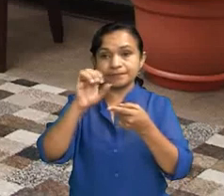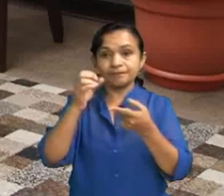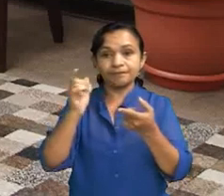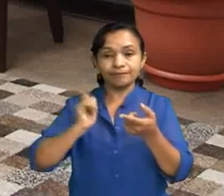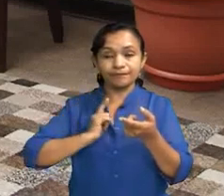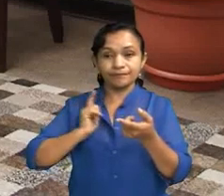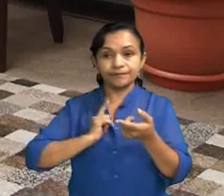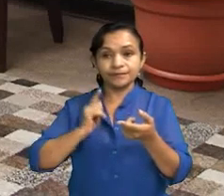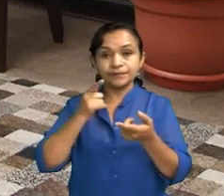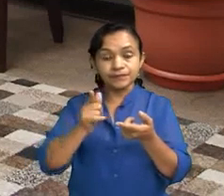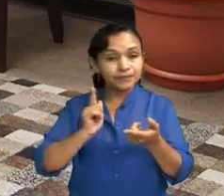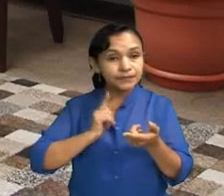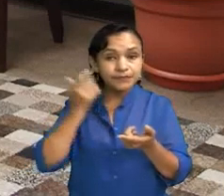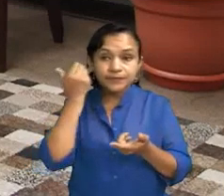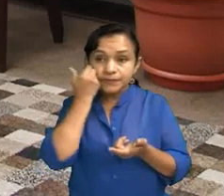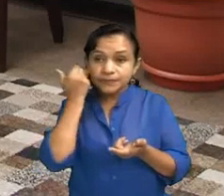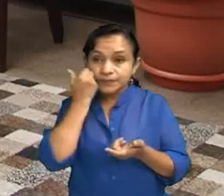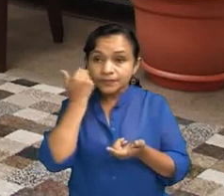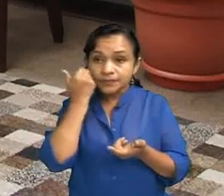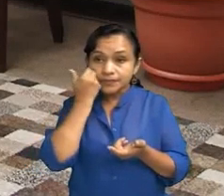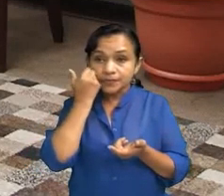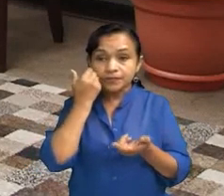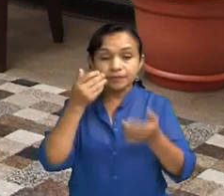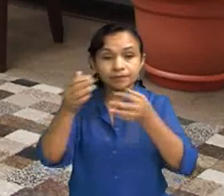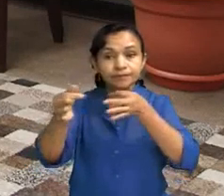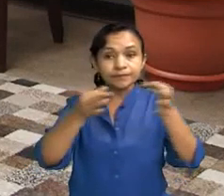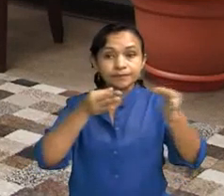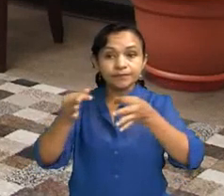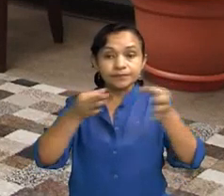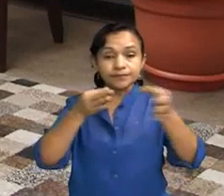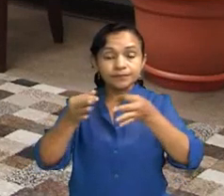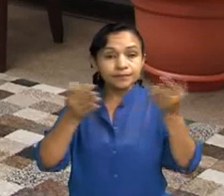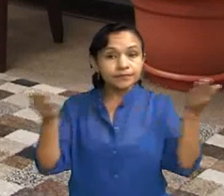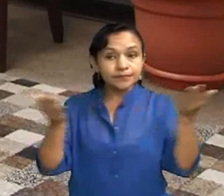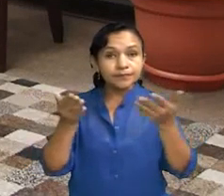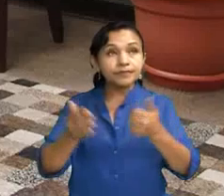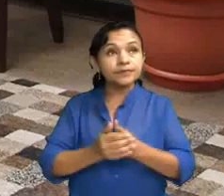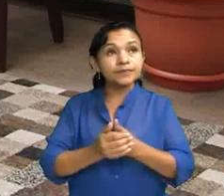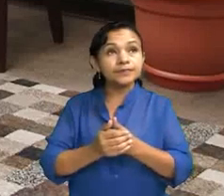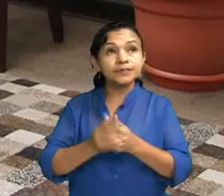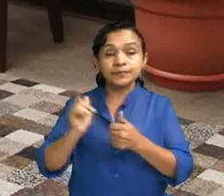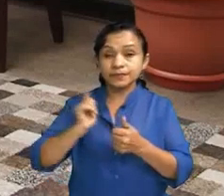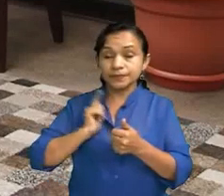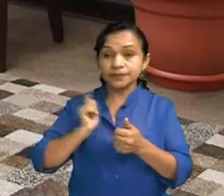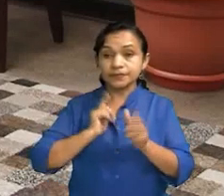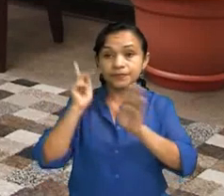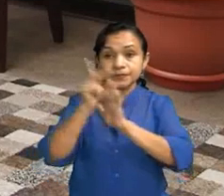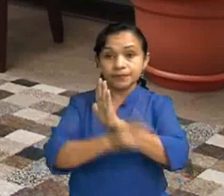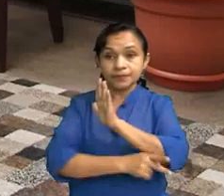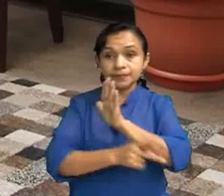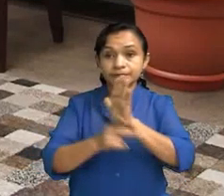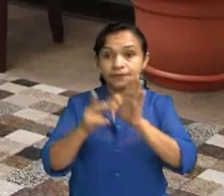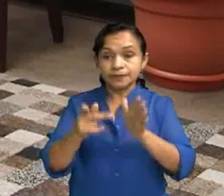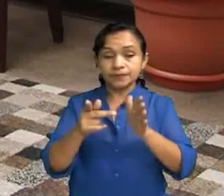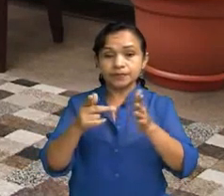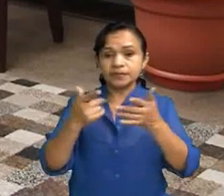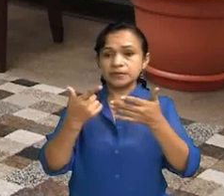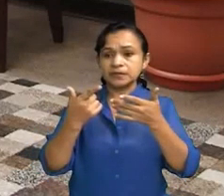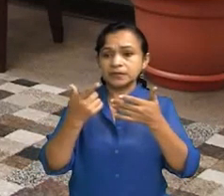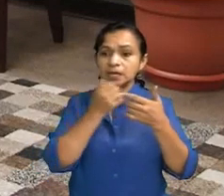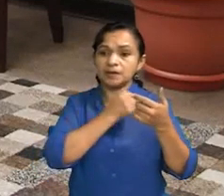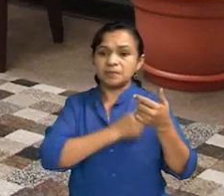sigue existiendo esta enfermedad porque, bueno, yo le explicaba a usted de que todavía en esos países hay defecación al aire libre,